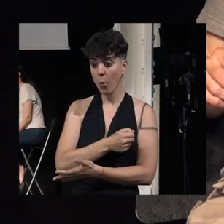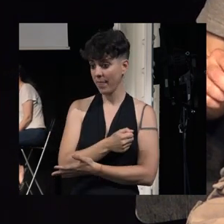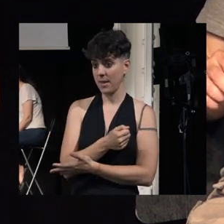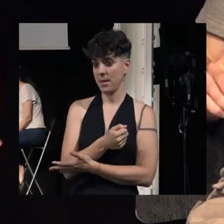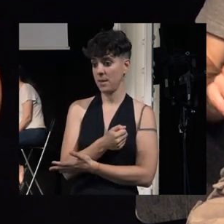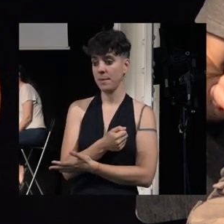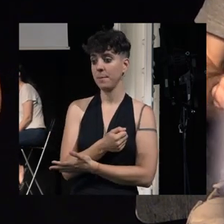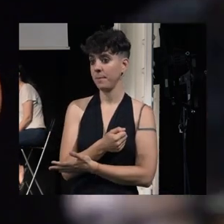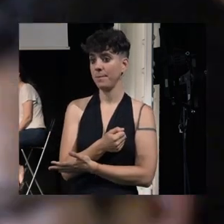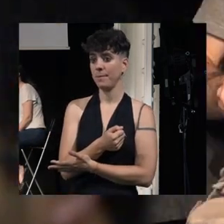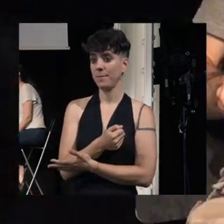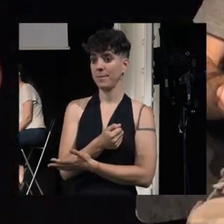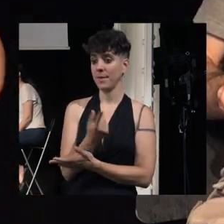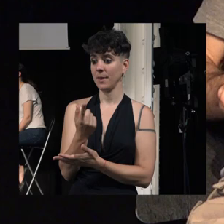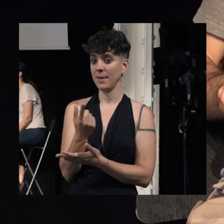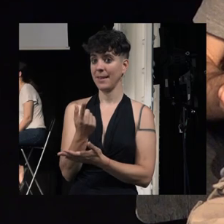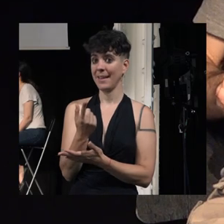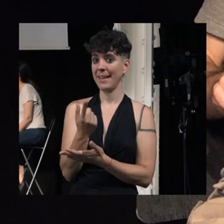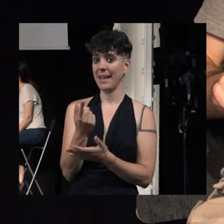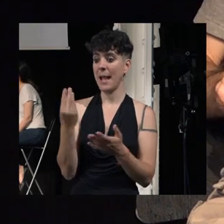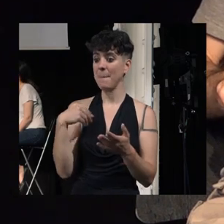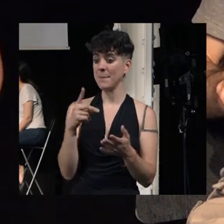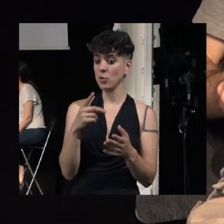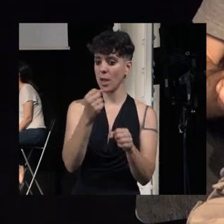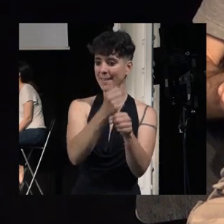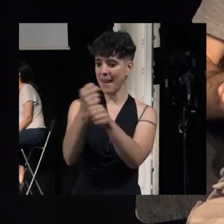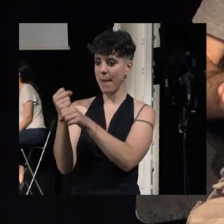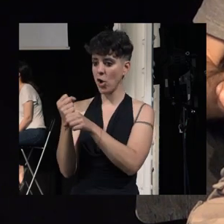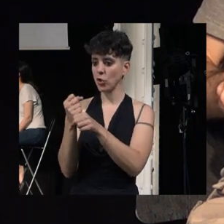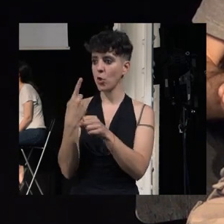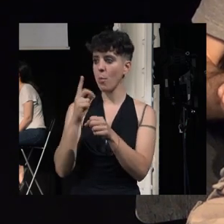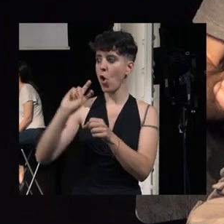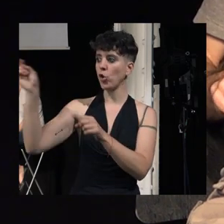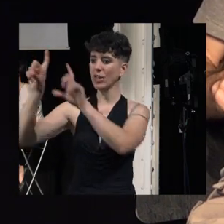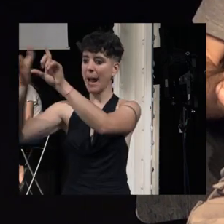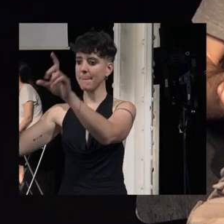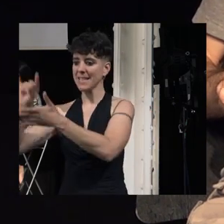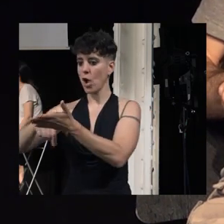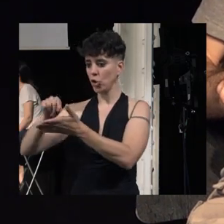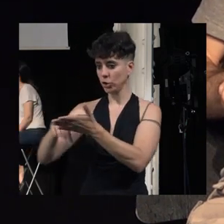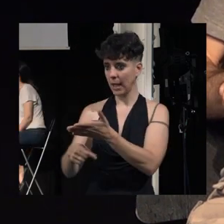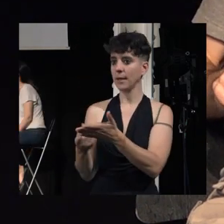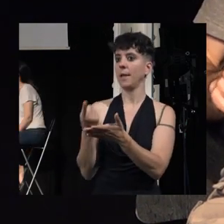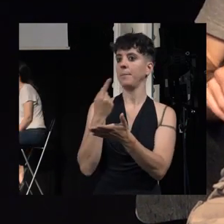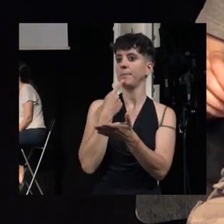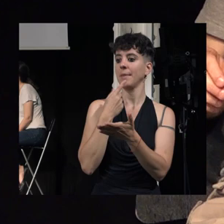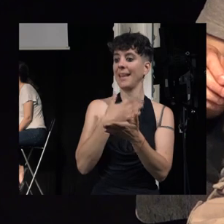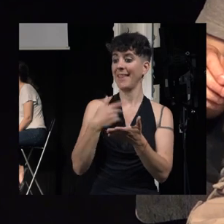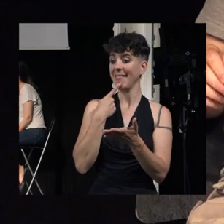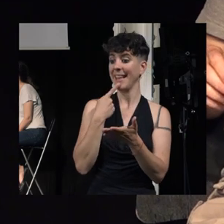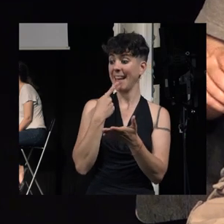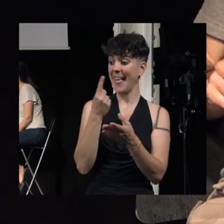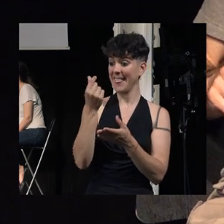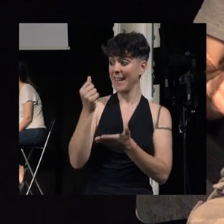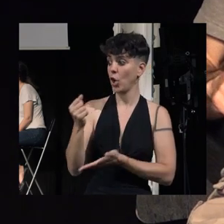Los puestos de los que están saliendo tercializados. O sea, el ayuntamiento saca una licitación, le da el dinero a una entidad y te